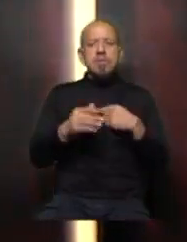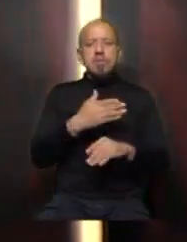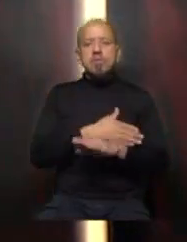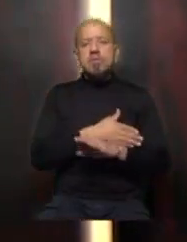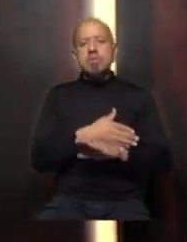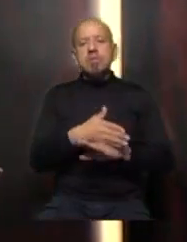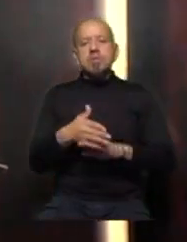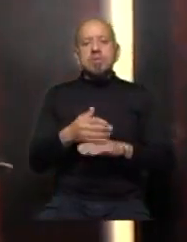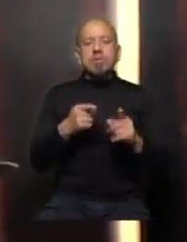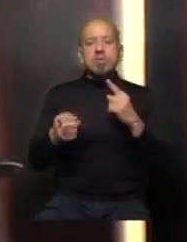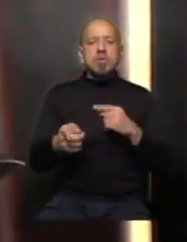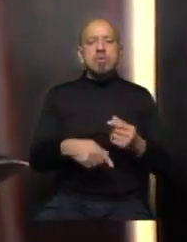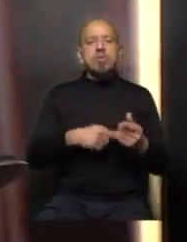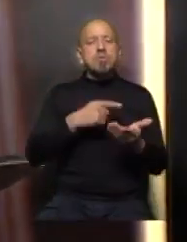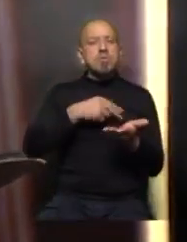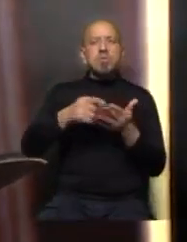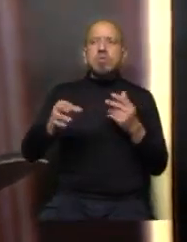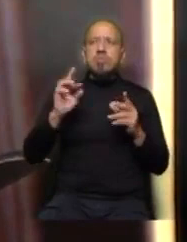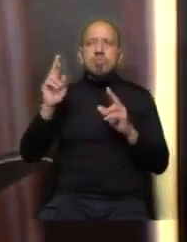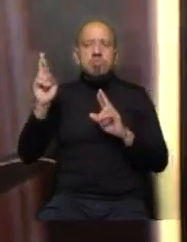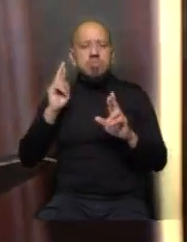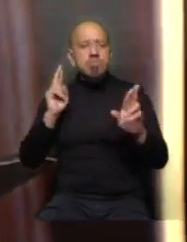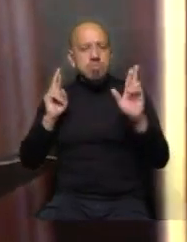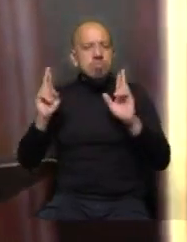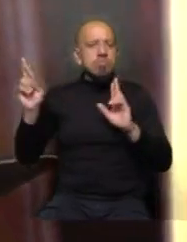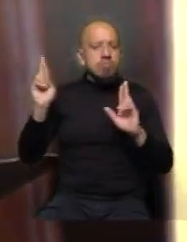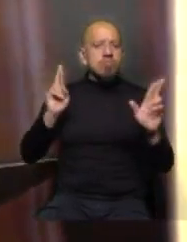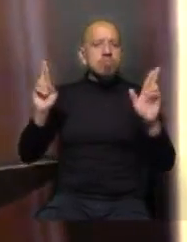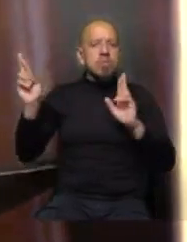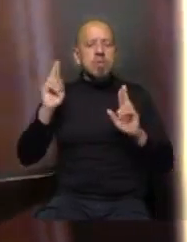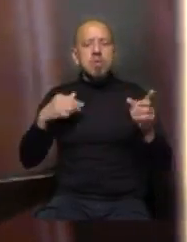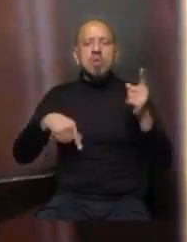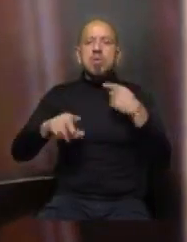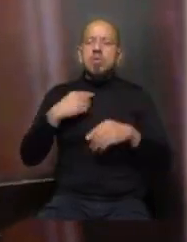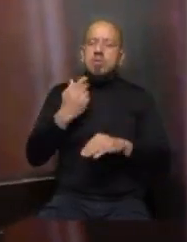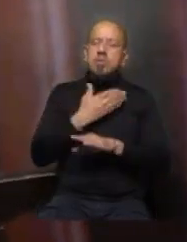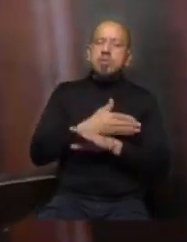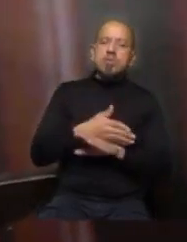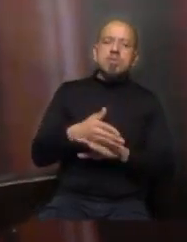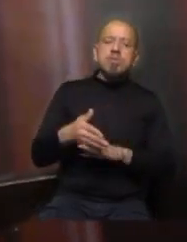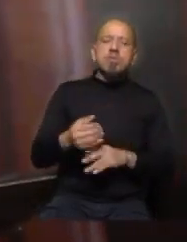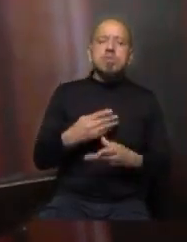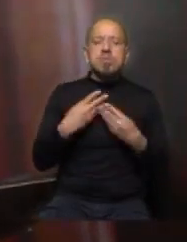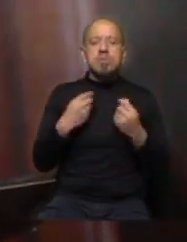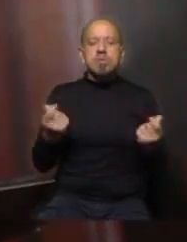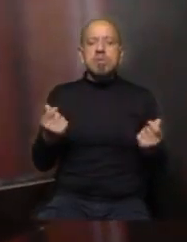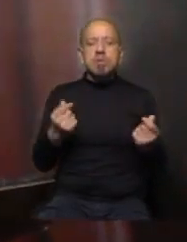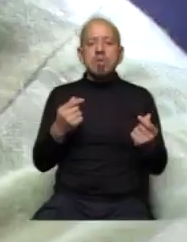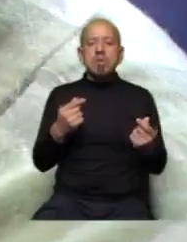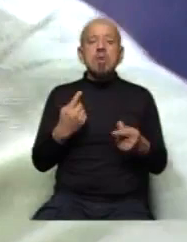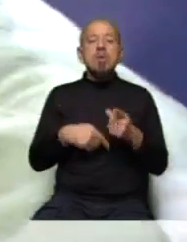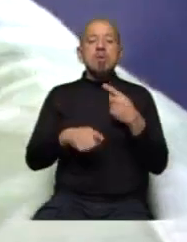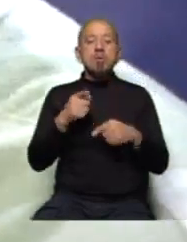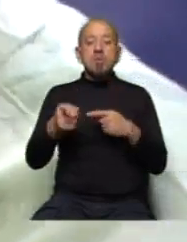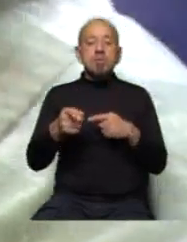pieza a otra los pasos hallaban ejo en toda la casa como si un largo abandono hubiera sensibilizado su resonancia